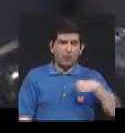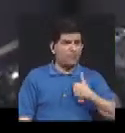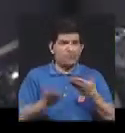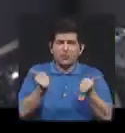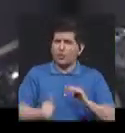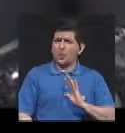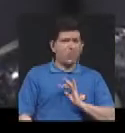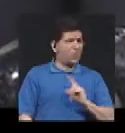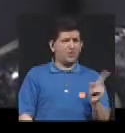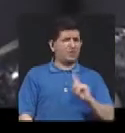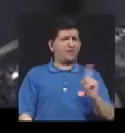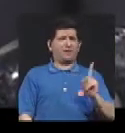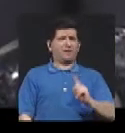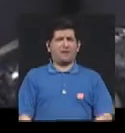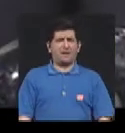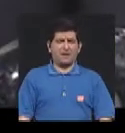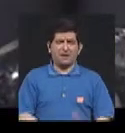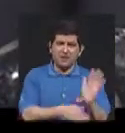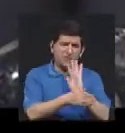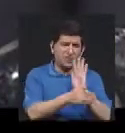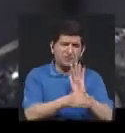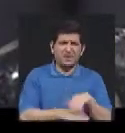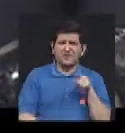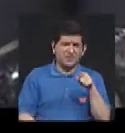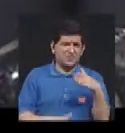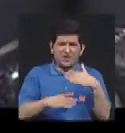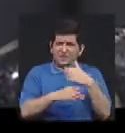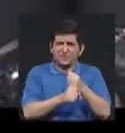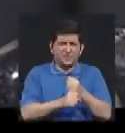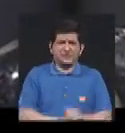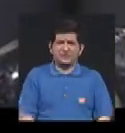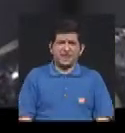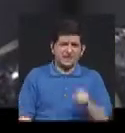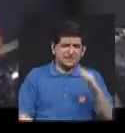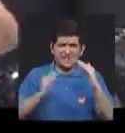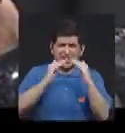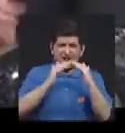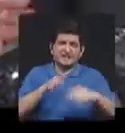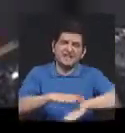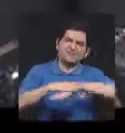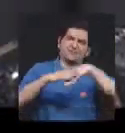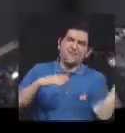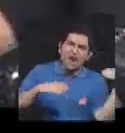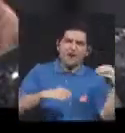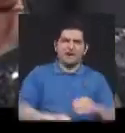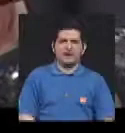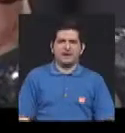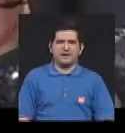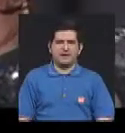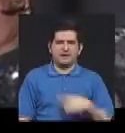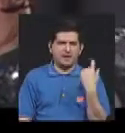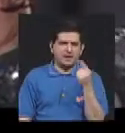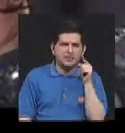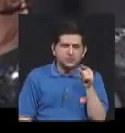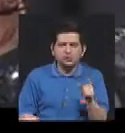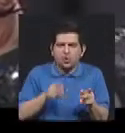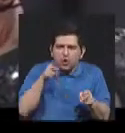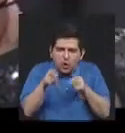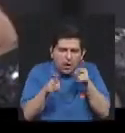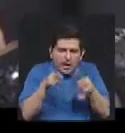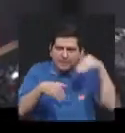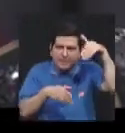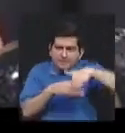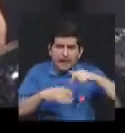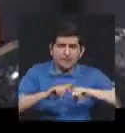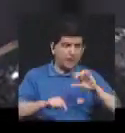quiero lujos, porque las películas no se hacen en la casa, se hacen afuera. Solo la edición se hacía